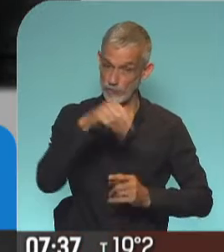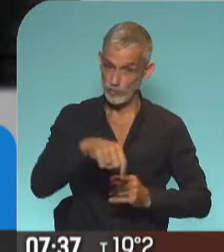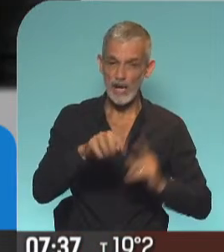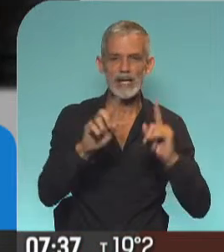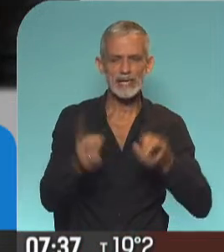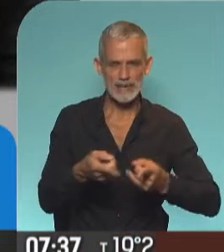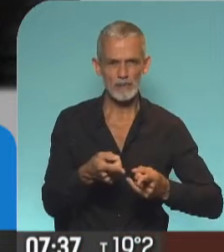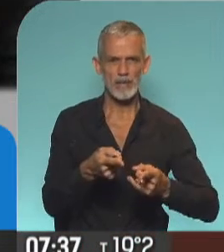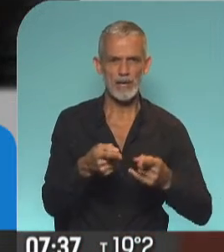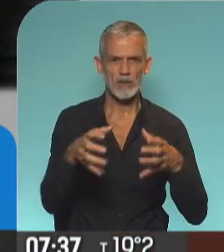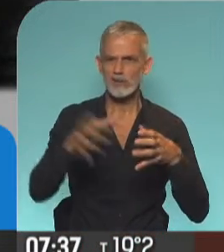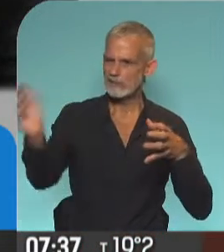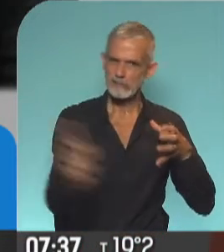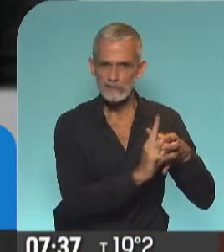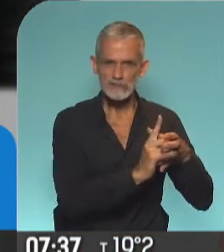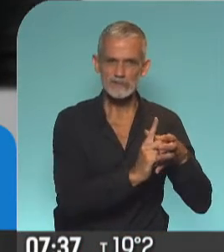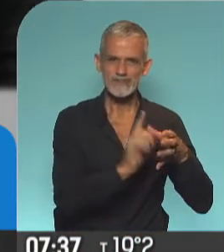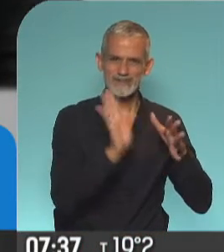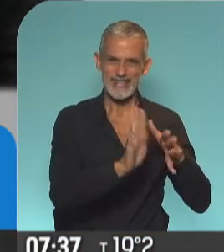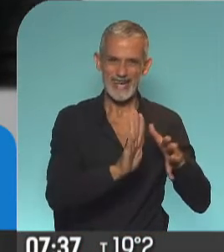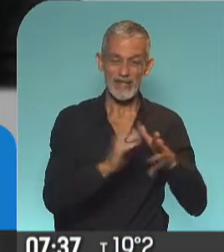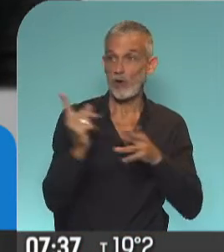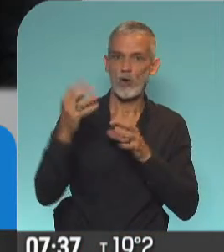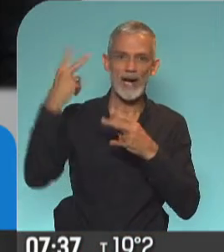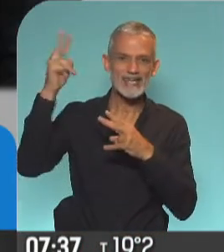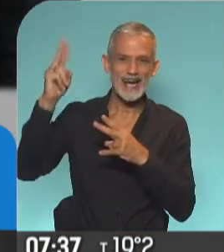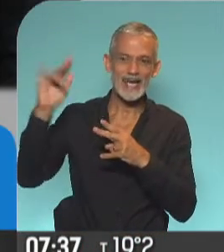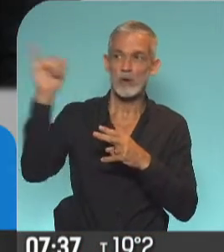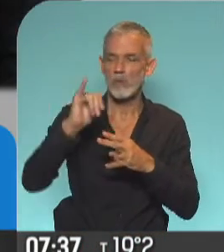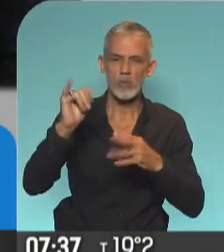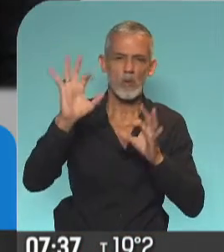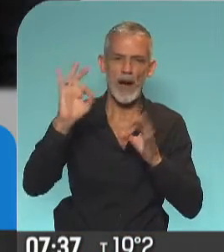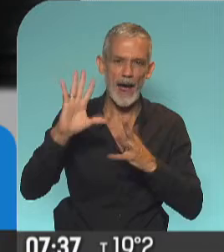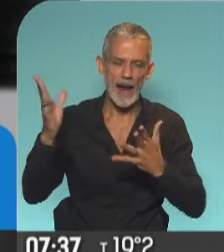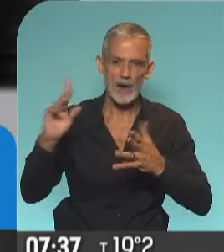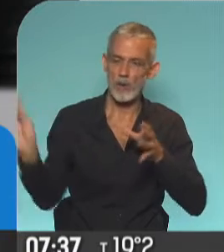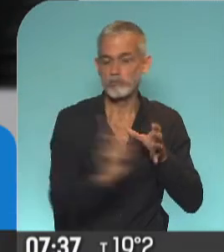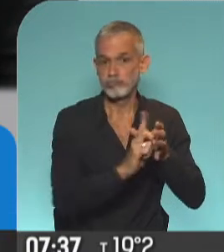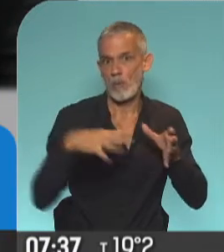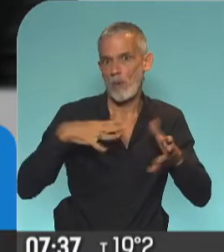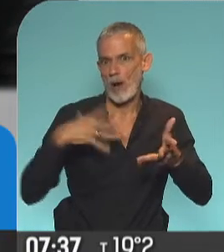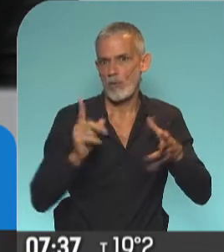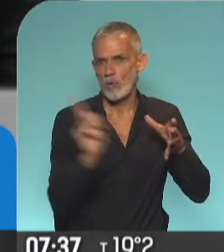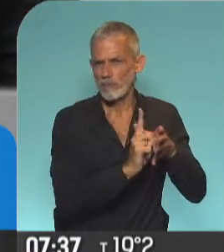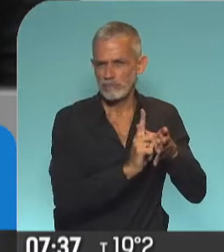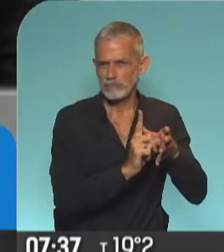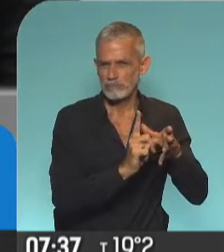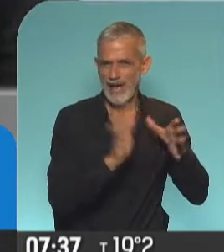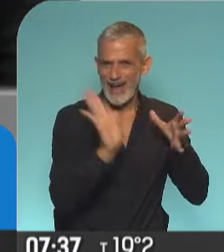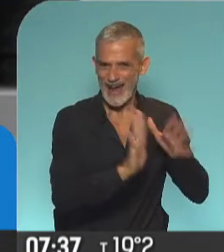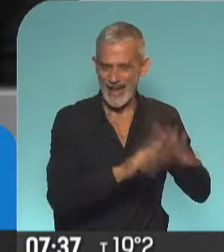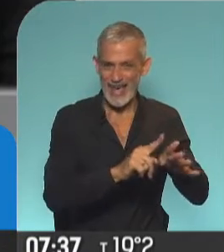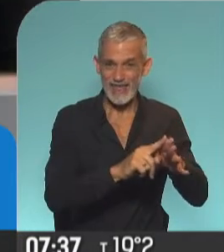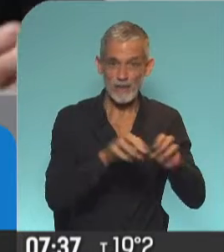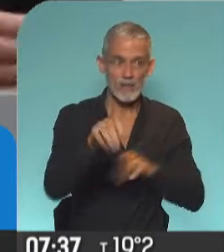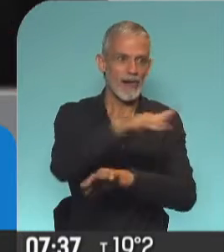cuando alojaban y encerraban a las personas que llegaban del exterior por una cuestión de prevenir la circulación